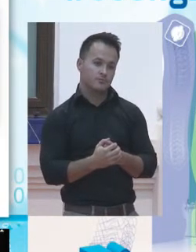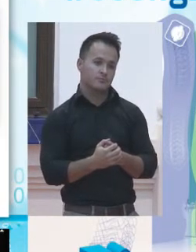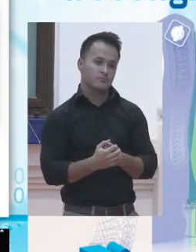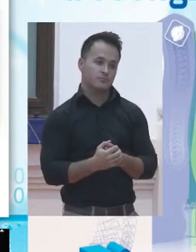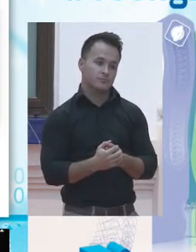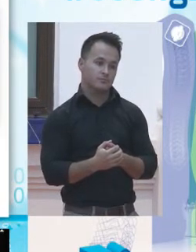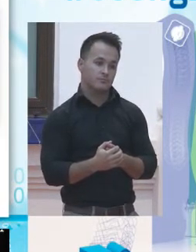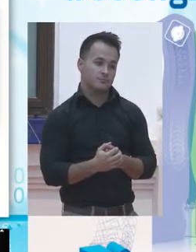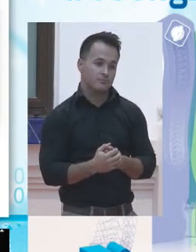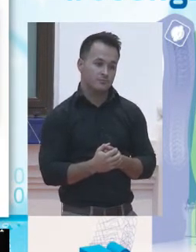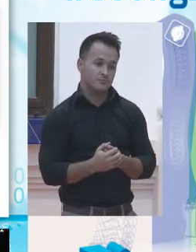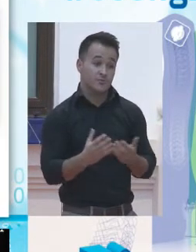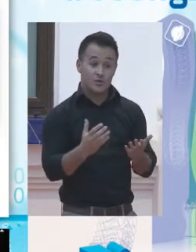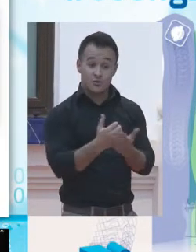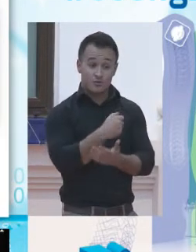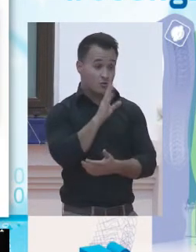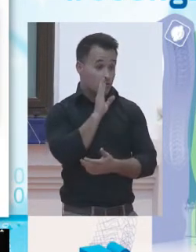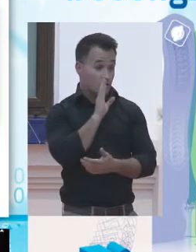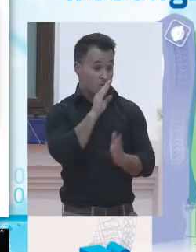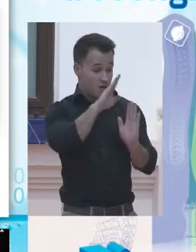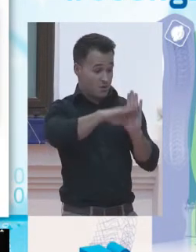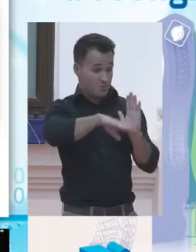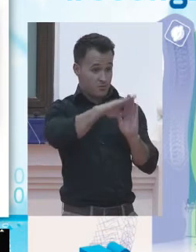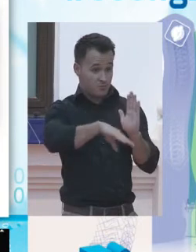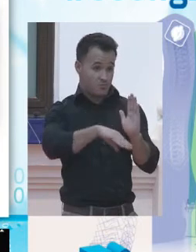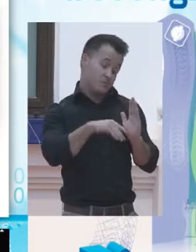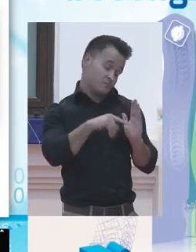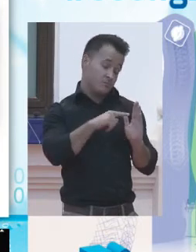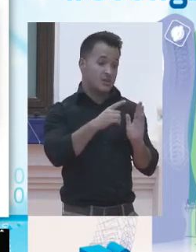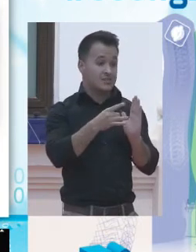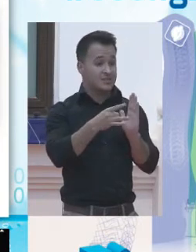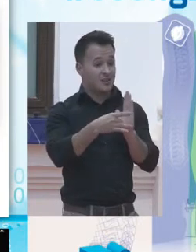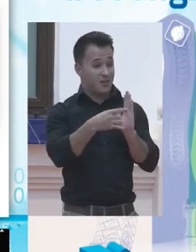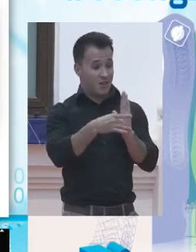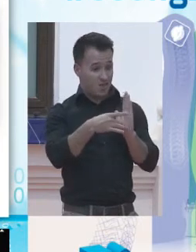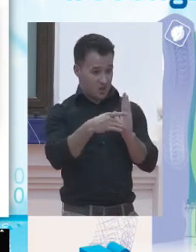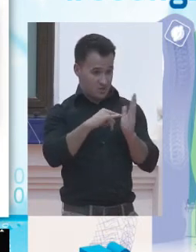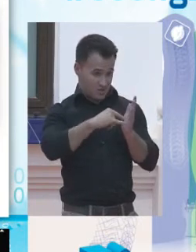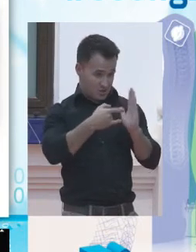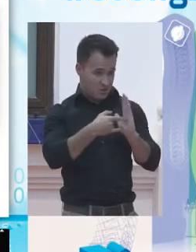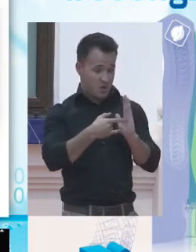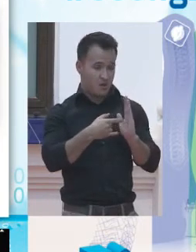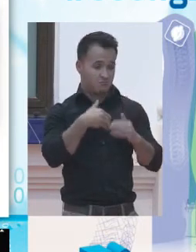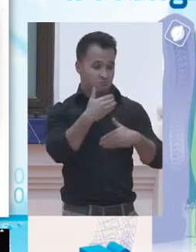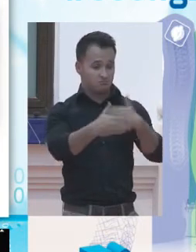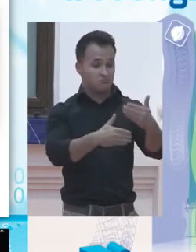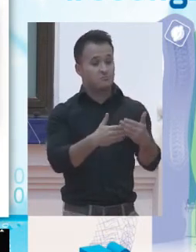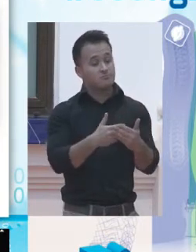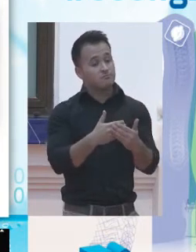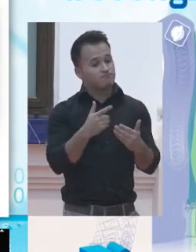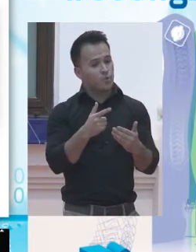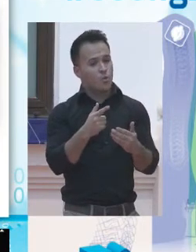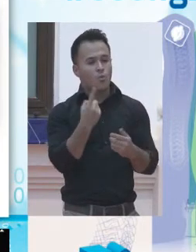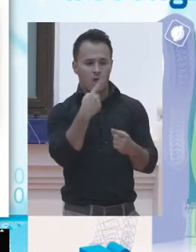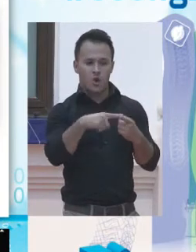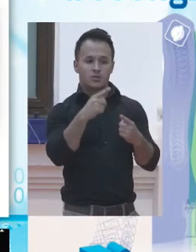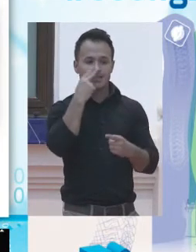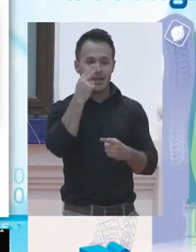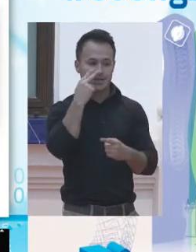Toda esta continua aplicación del sistema de calidad nos ha llevado a ver una cosa que es muy